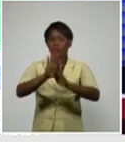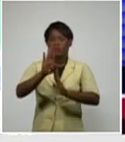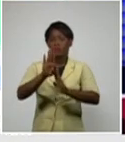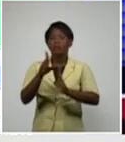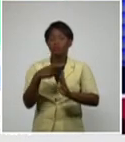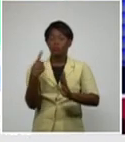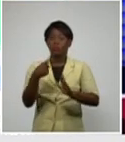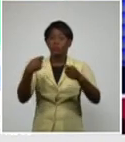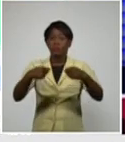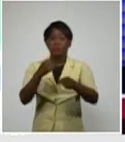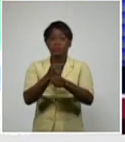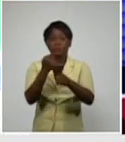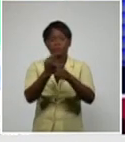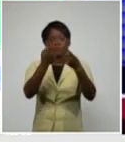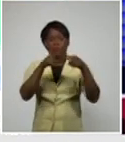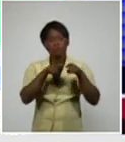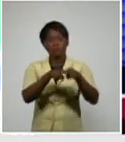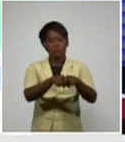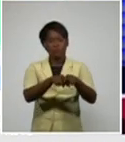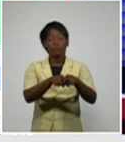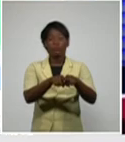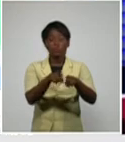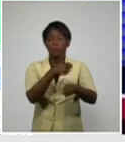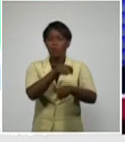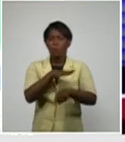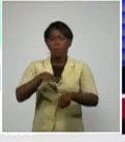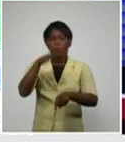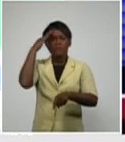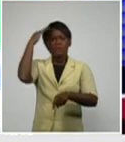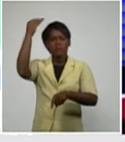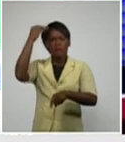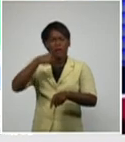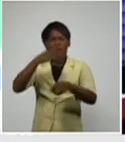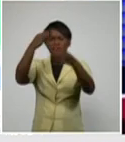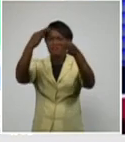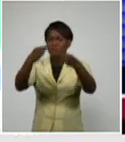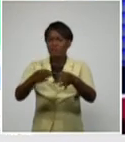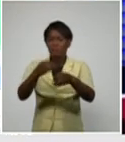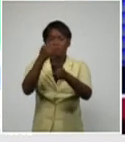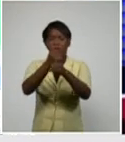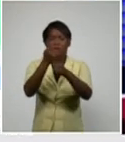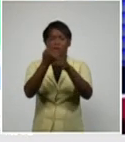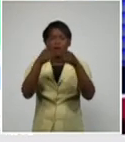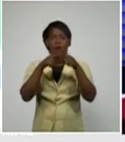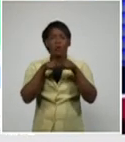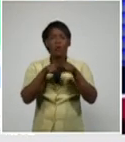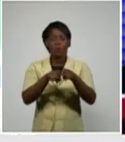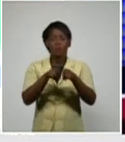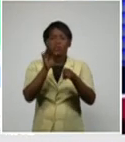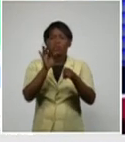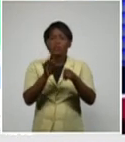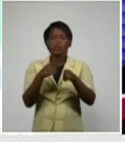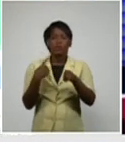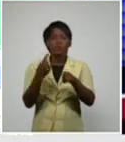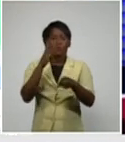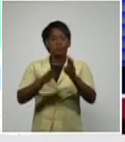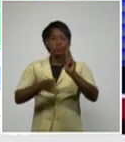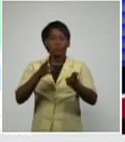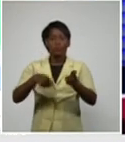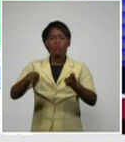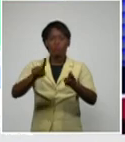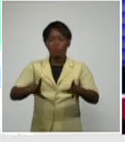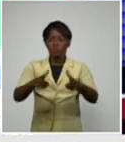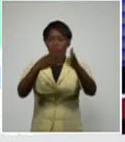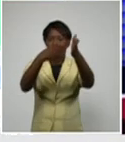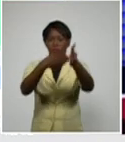sí, vamos a trabajar, el pueblo cubano lo ha demostrado en muchas otras tareas que se le han dado, pero esa fue la